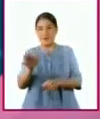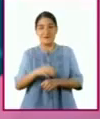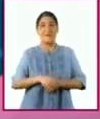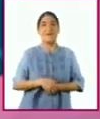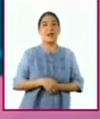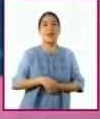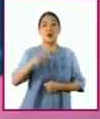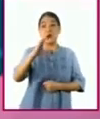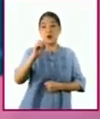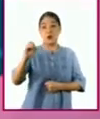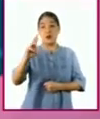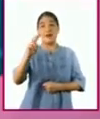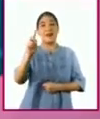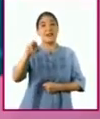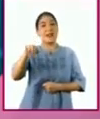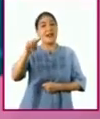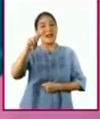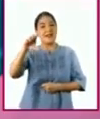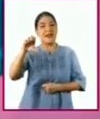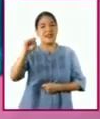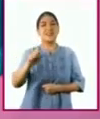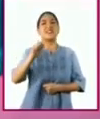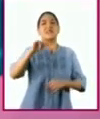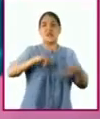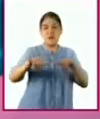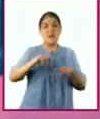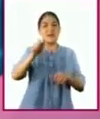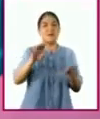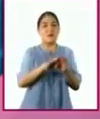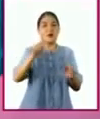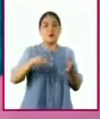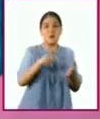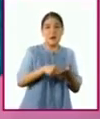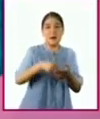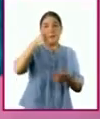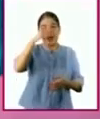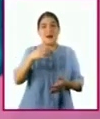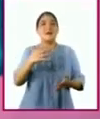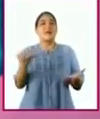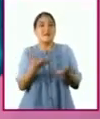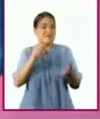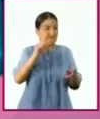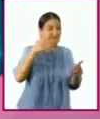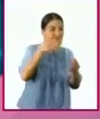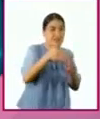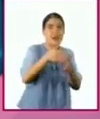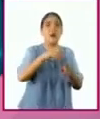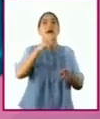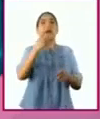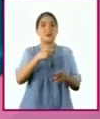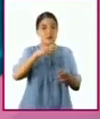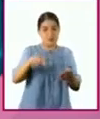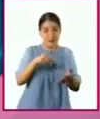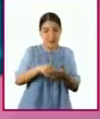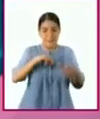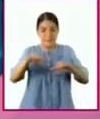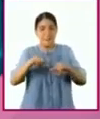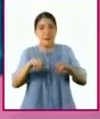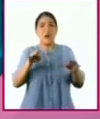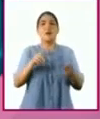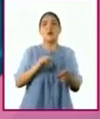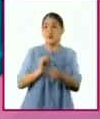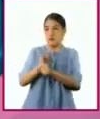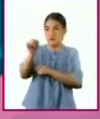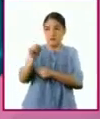coordenadas geográficas son la retícula de paralelos y meridianos. Ayudan a ubicar cualquier lugar dentro del mapa al señalar su latitud